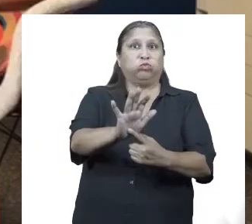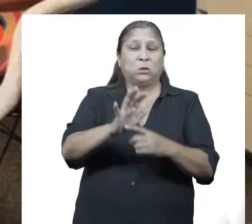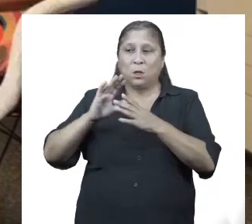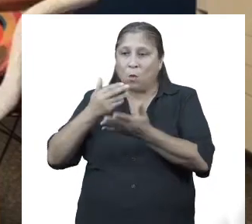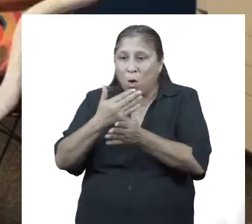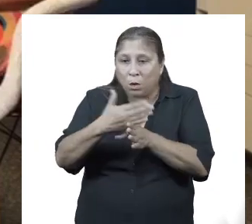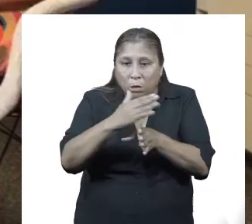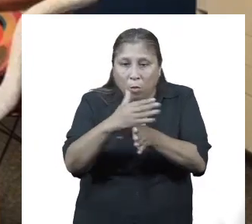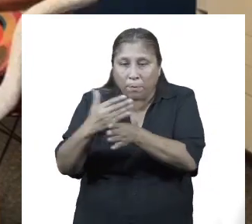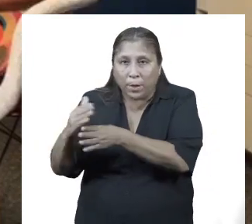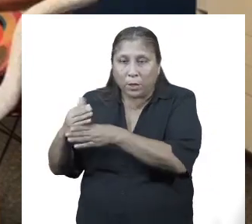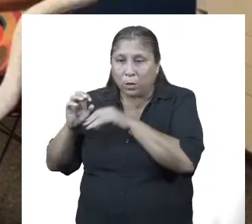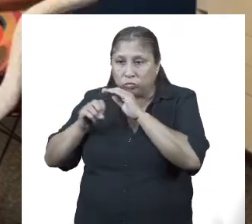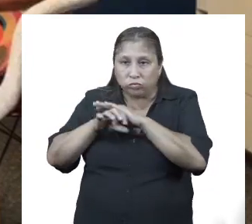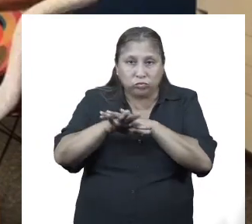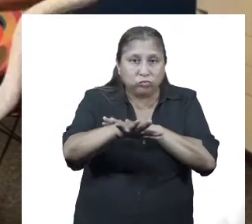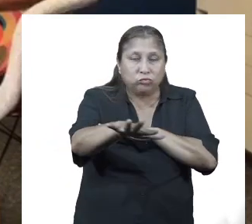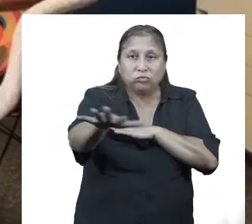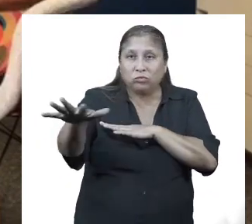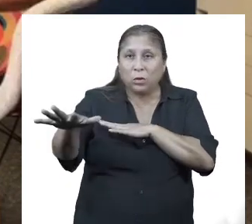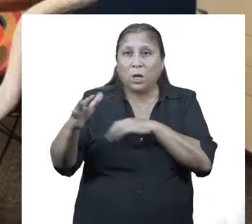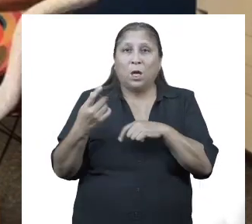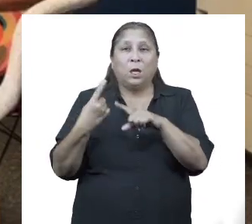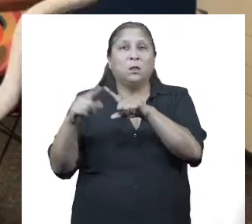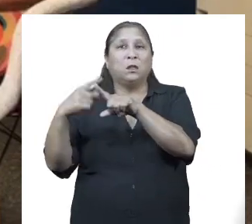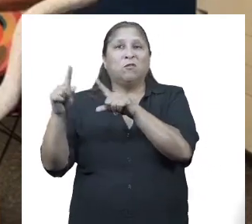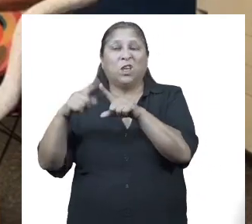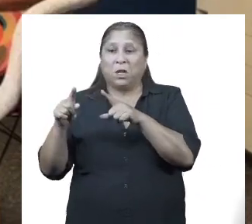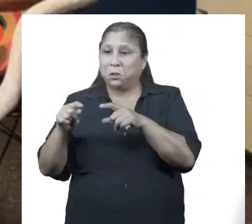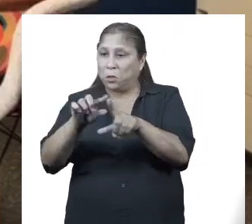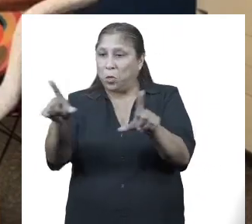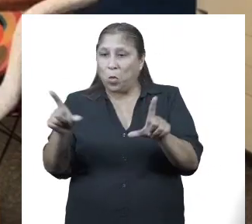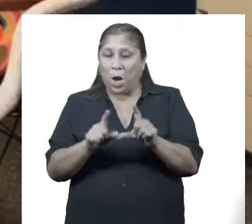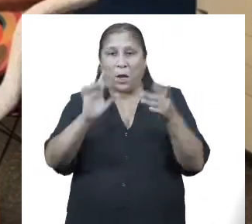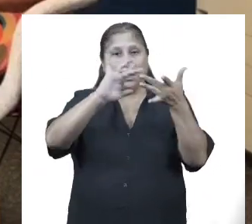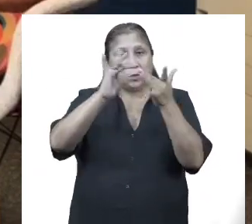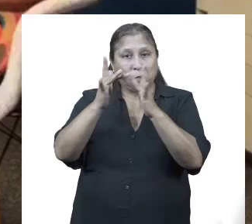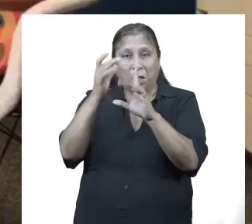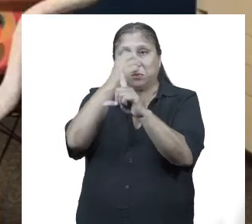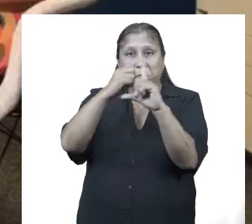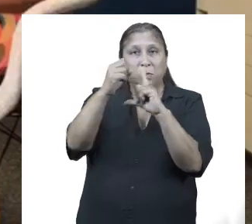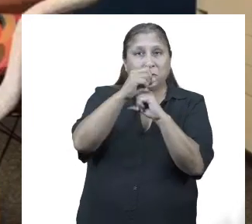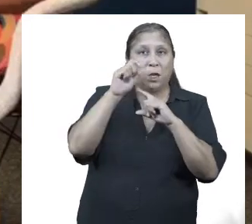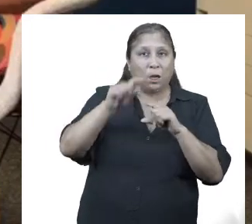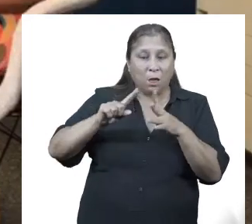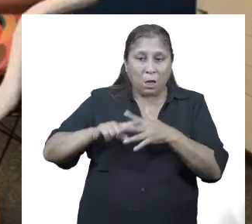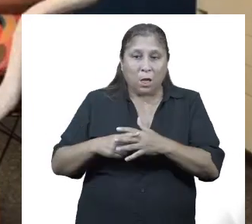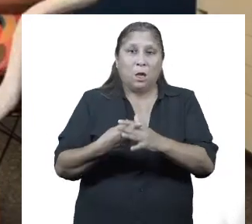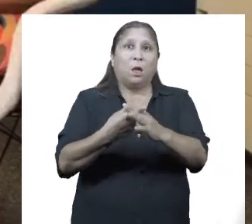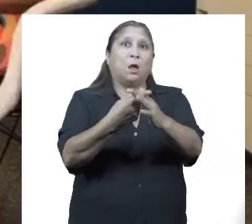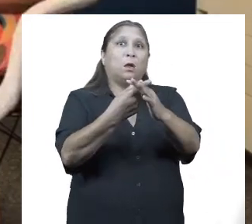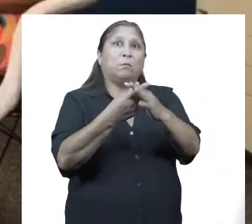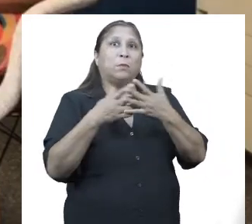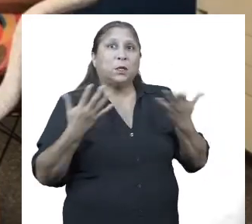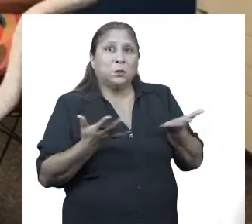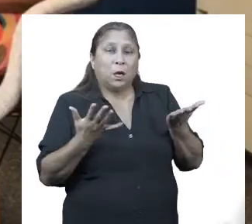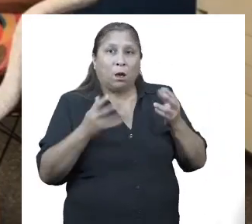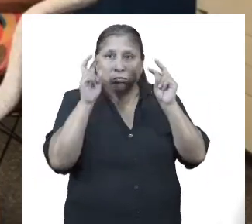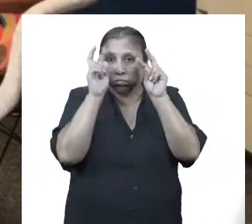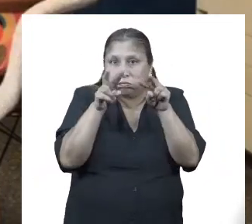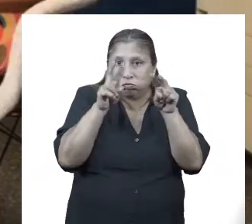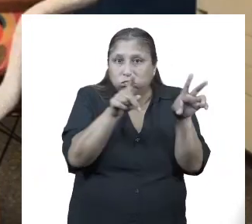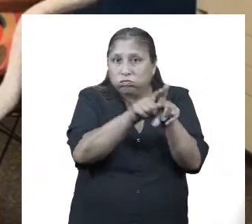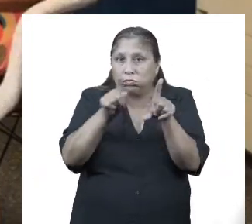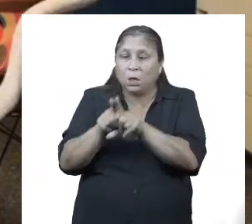empieza a compartir a través de distintos espacios, las redes sociales, empieza a